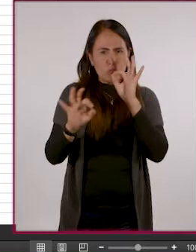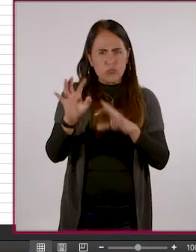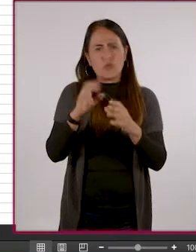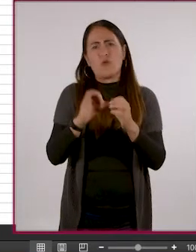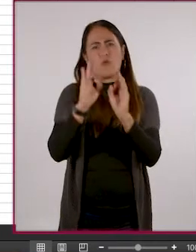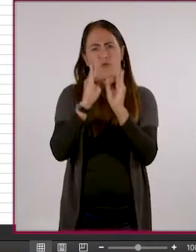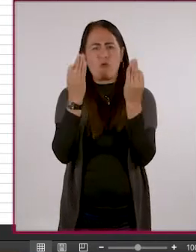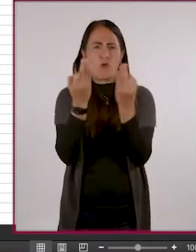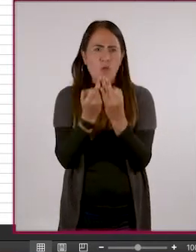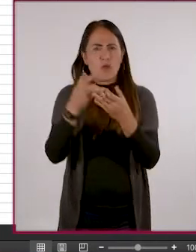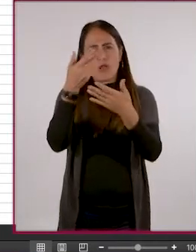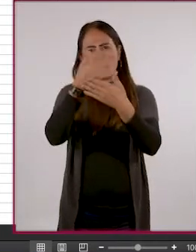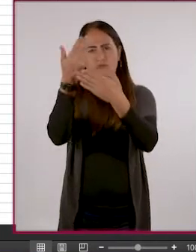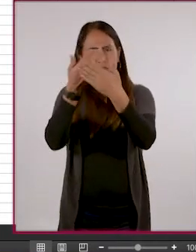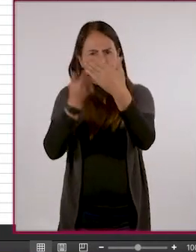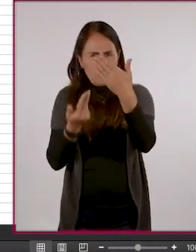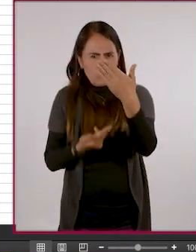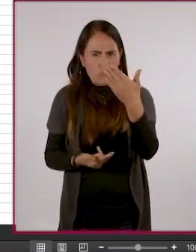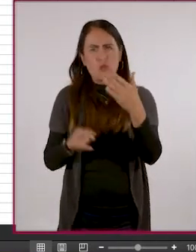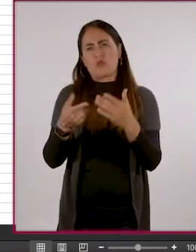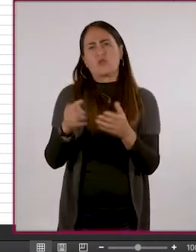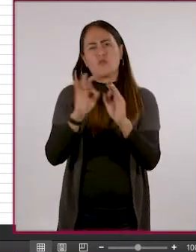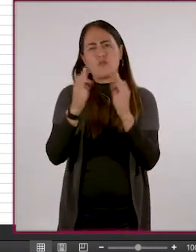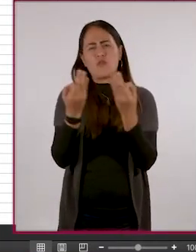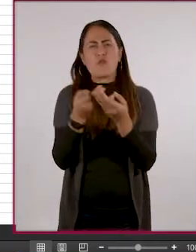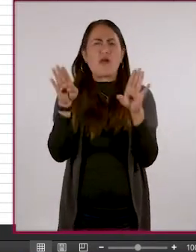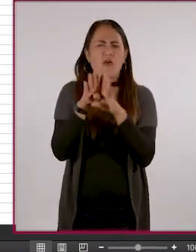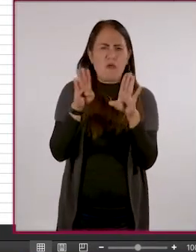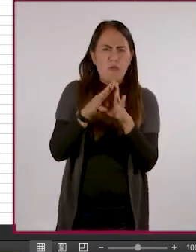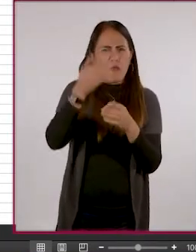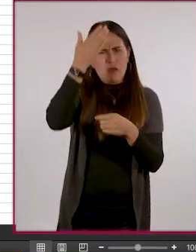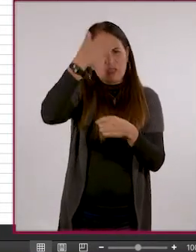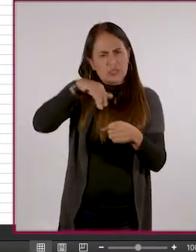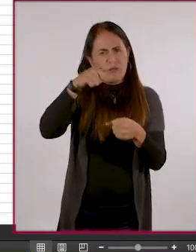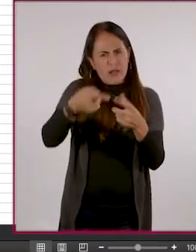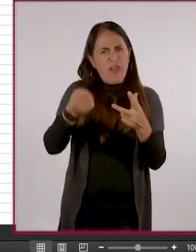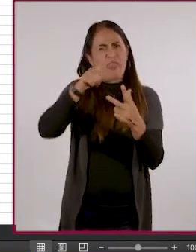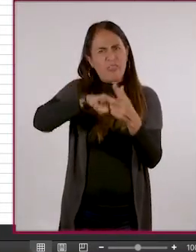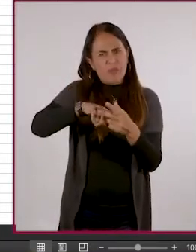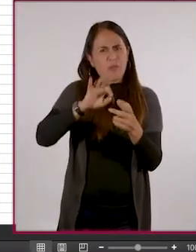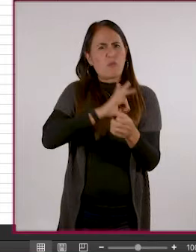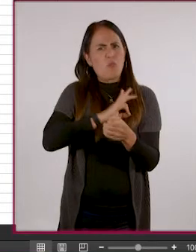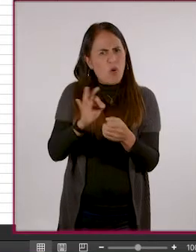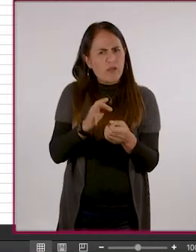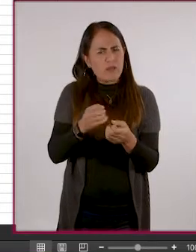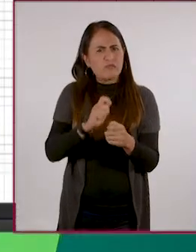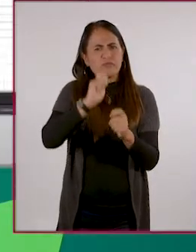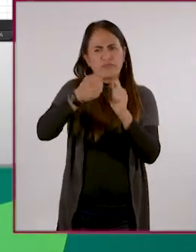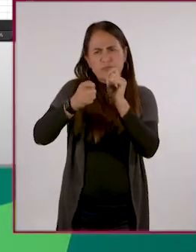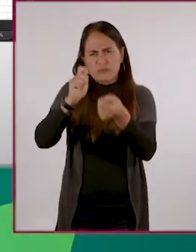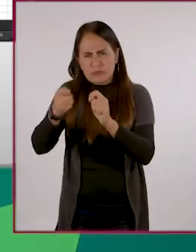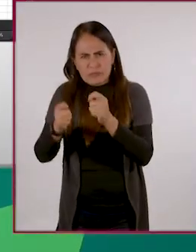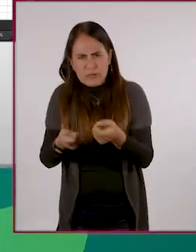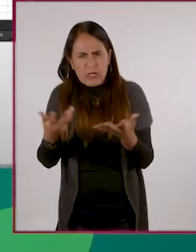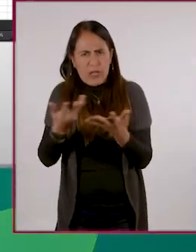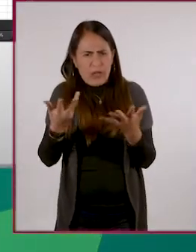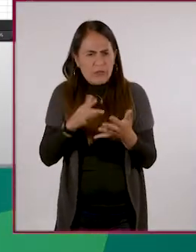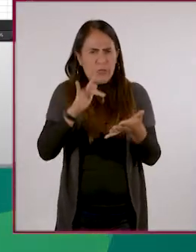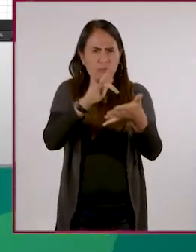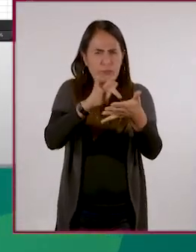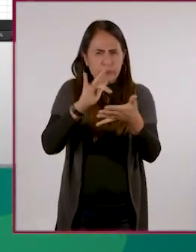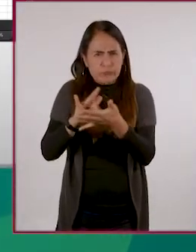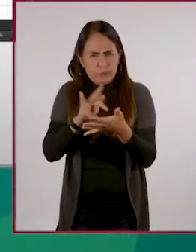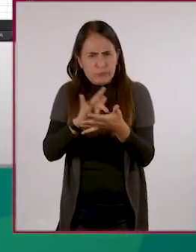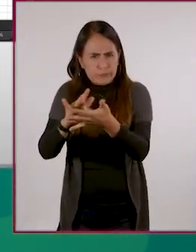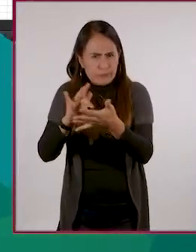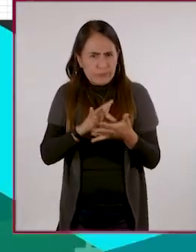datos, fórmulas y gráficos. La mejor manera de conocer todo lo que puedes hacer en una hoja de cálculo es a partir de